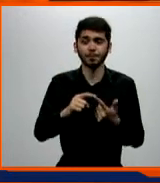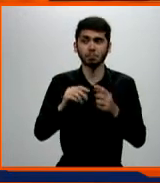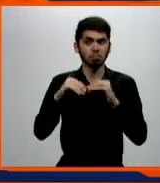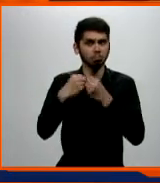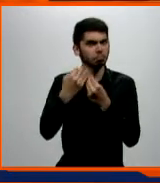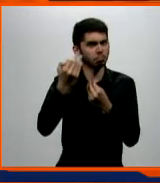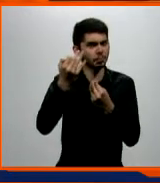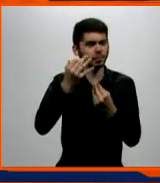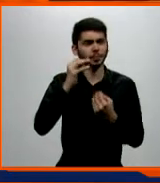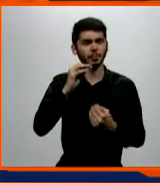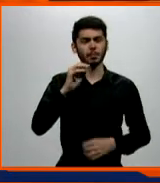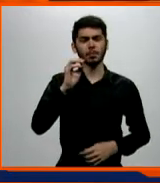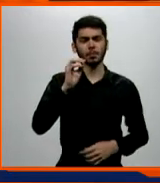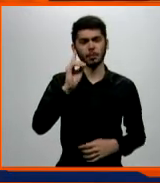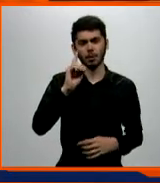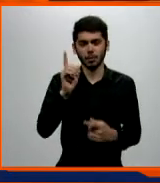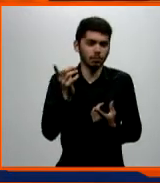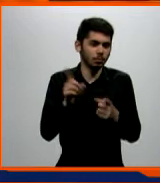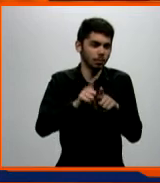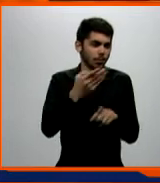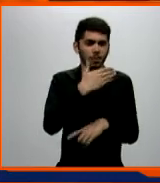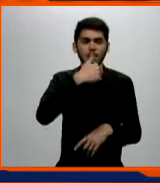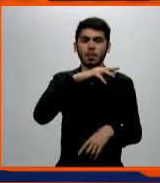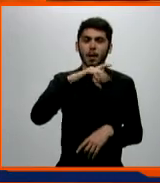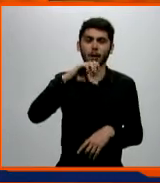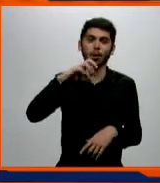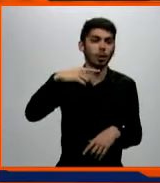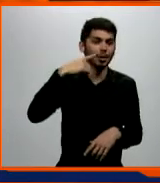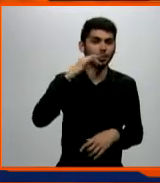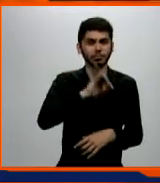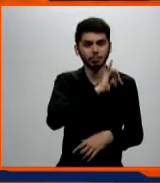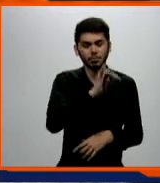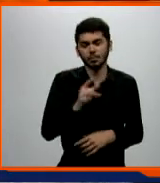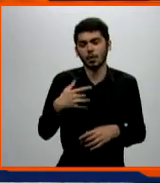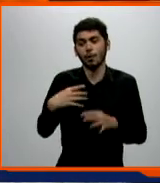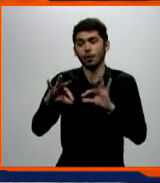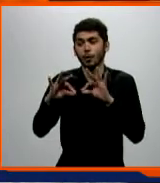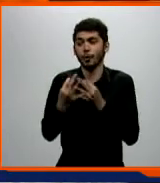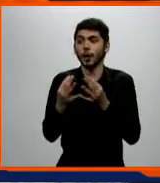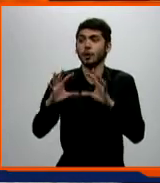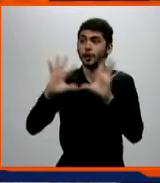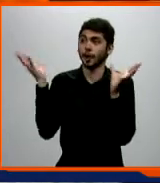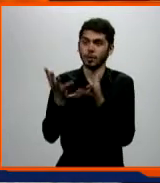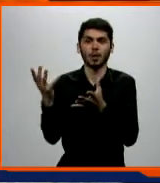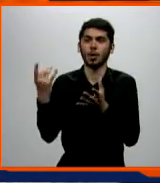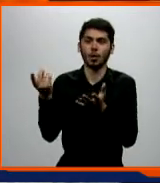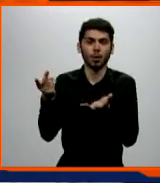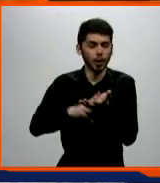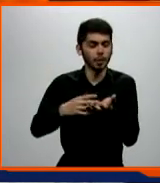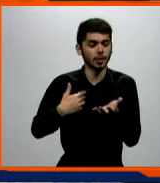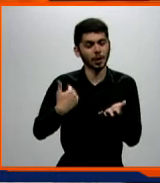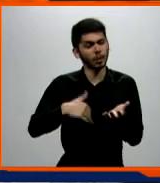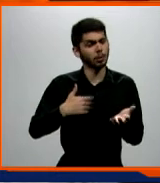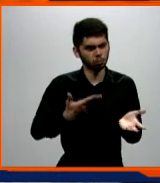tuvo, y bueno, como decía Marcos Marconi, con el apoyo de la Federación Internacional de vuelta al otorgarle a